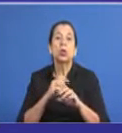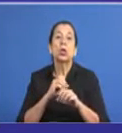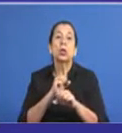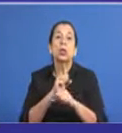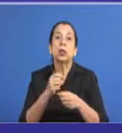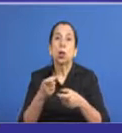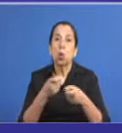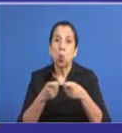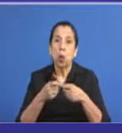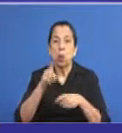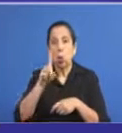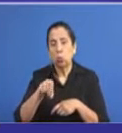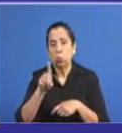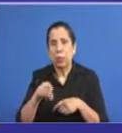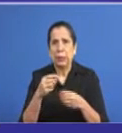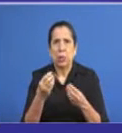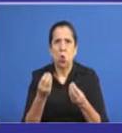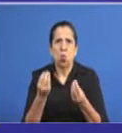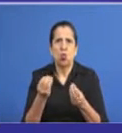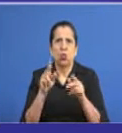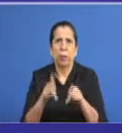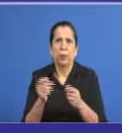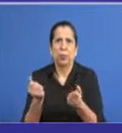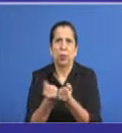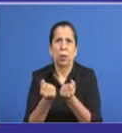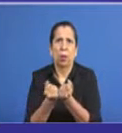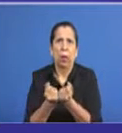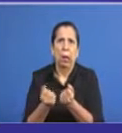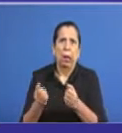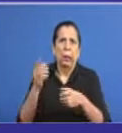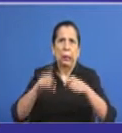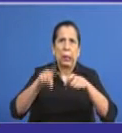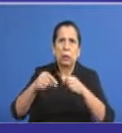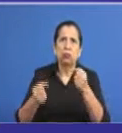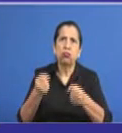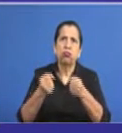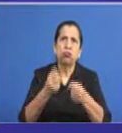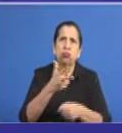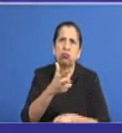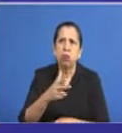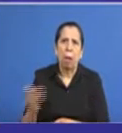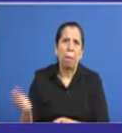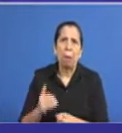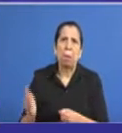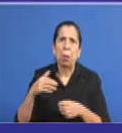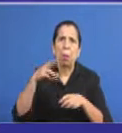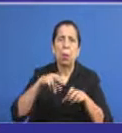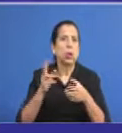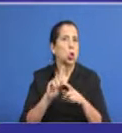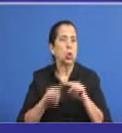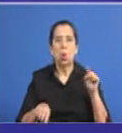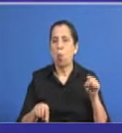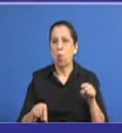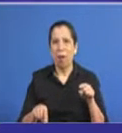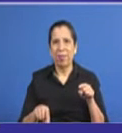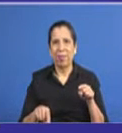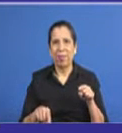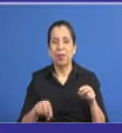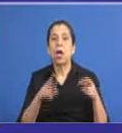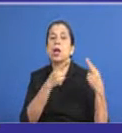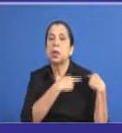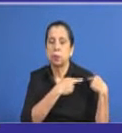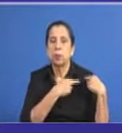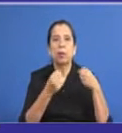de taxi que recoge varios pasajeros en el camino, eso también requiere gran responsabilidad por parte de los transportistas.